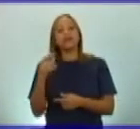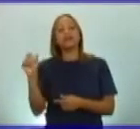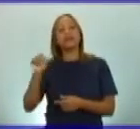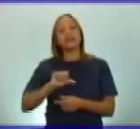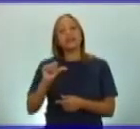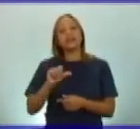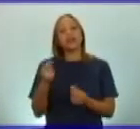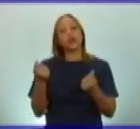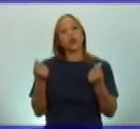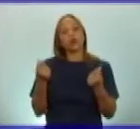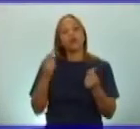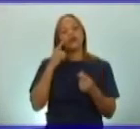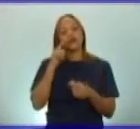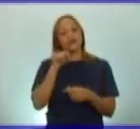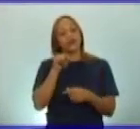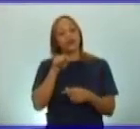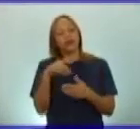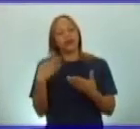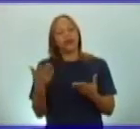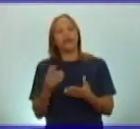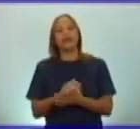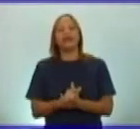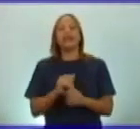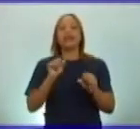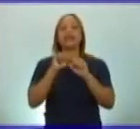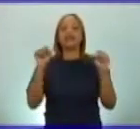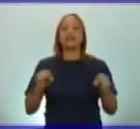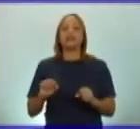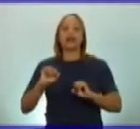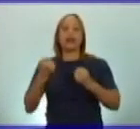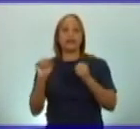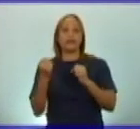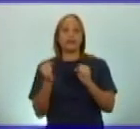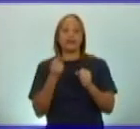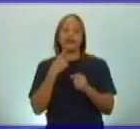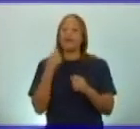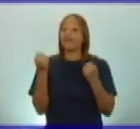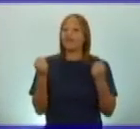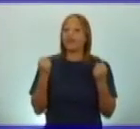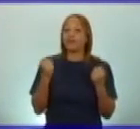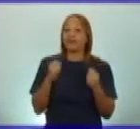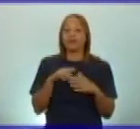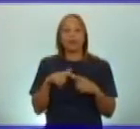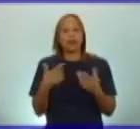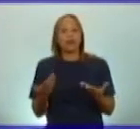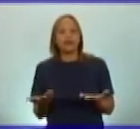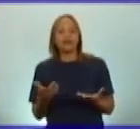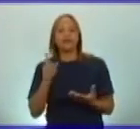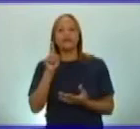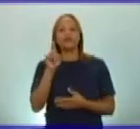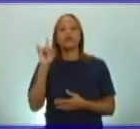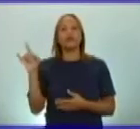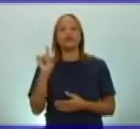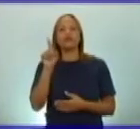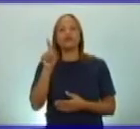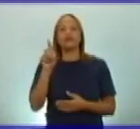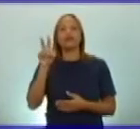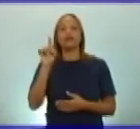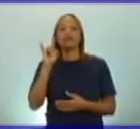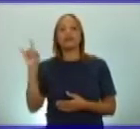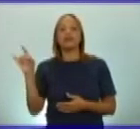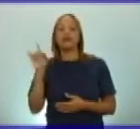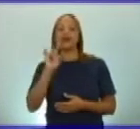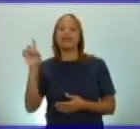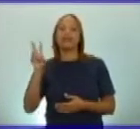económicas que se dieron en este sistema capitalista. Y la más fuerte, sin lugar a duda, la constituyó la de 1929 a